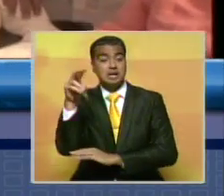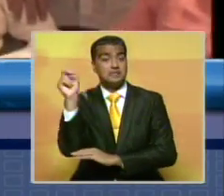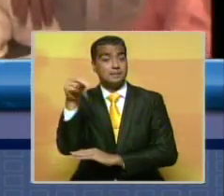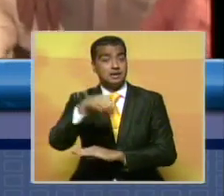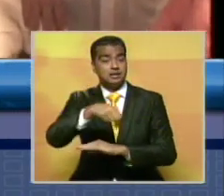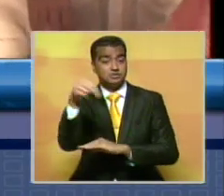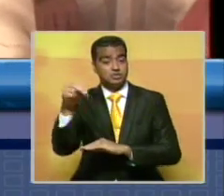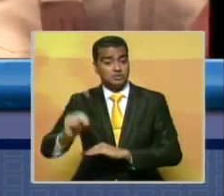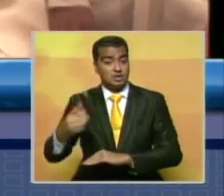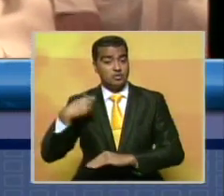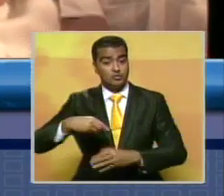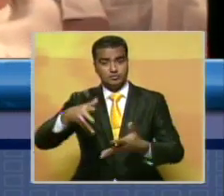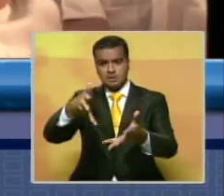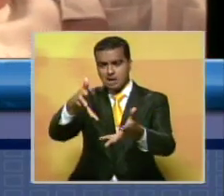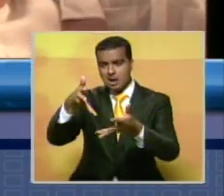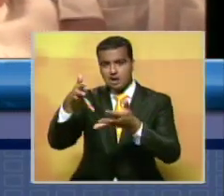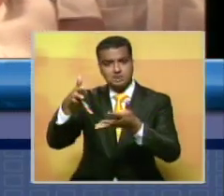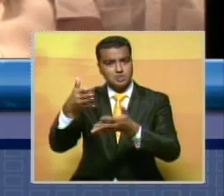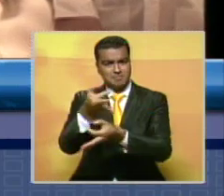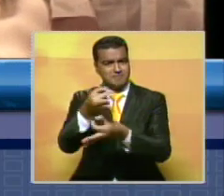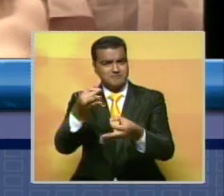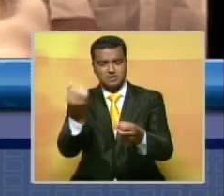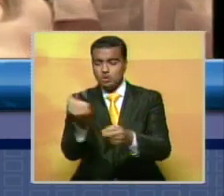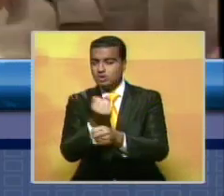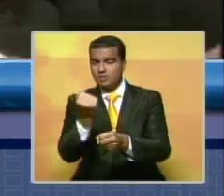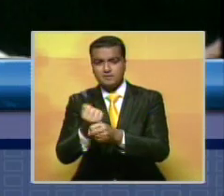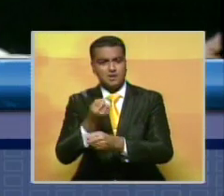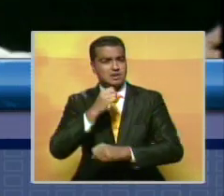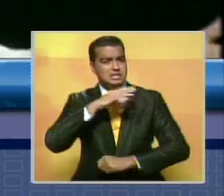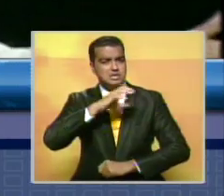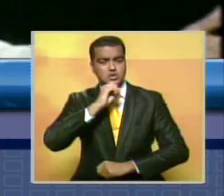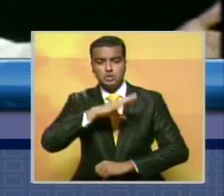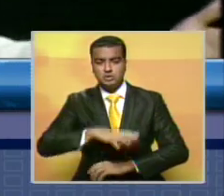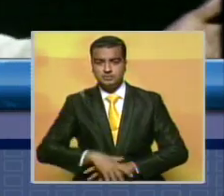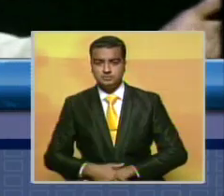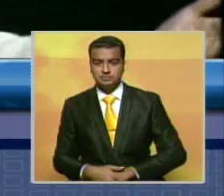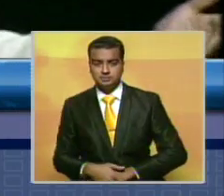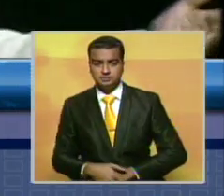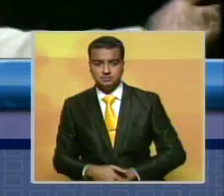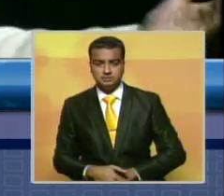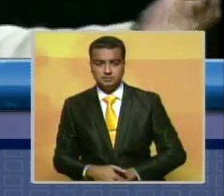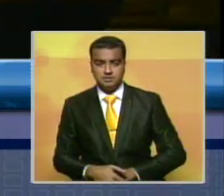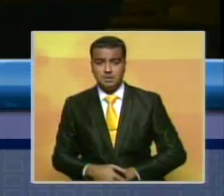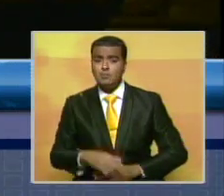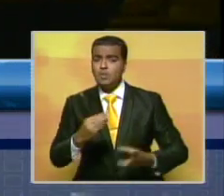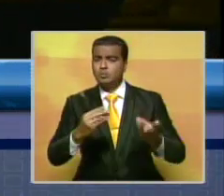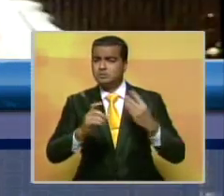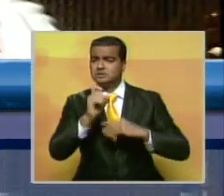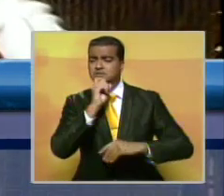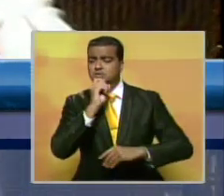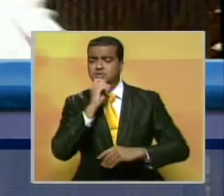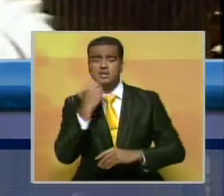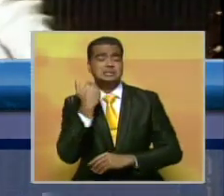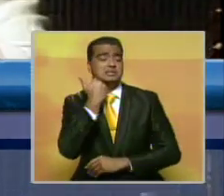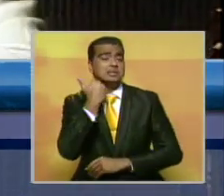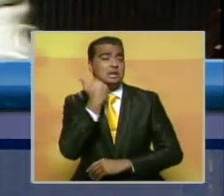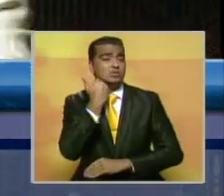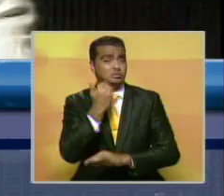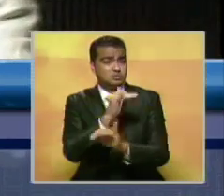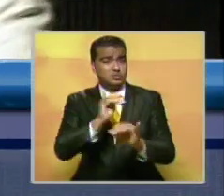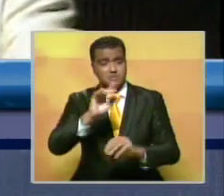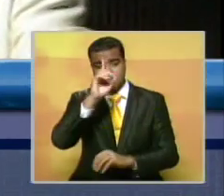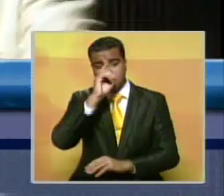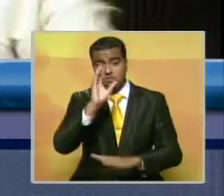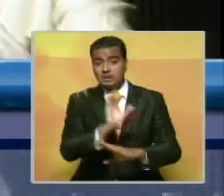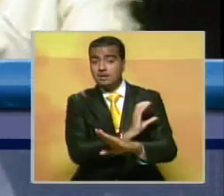un reconocimiento a Simón Díaz por su destacada trayectoria y obra. A causa de graves problemas de salud, en los últimos años